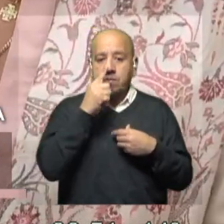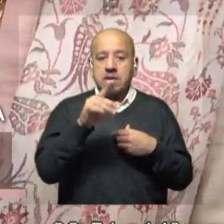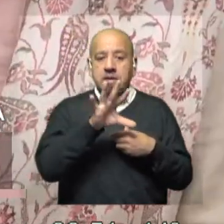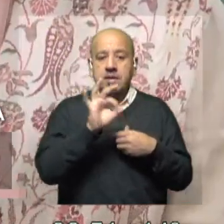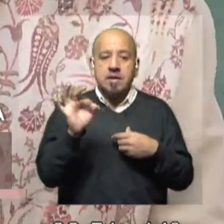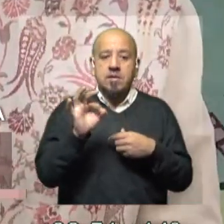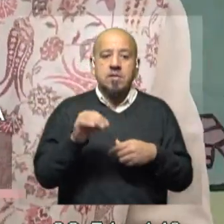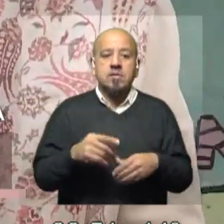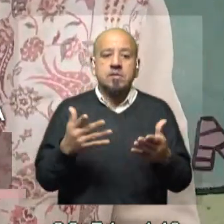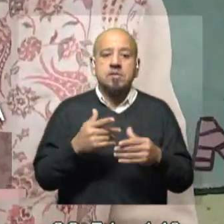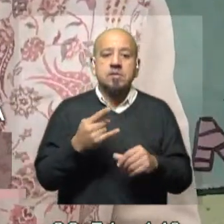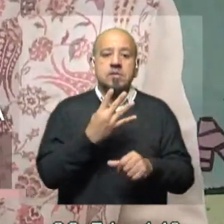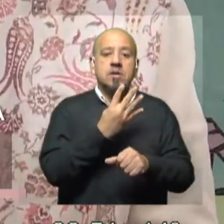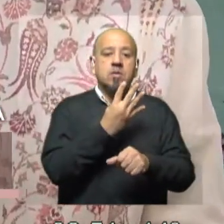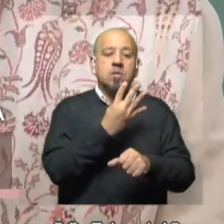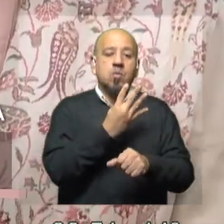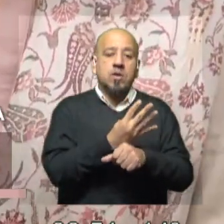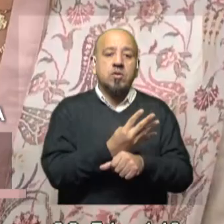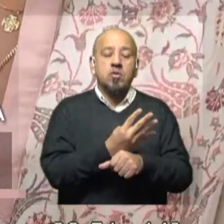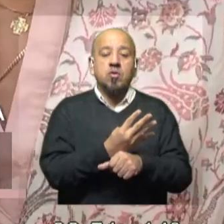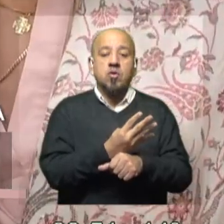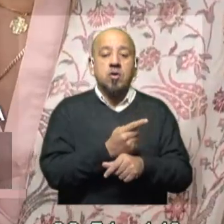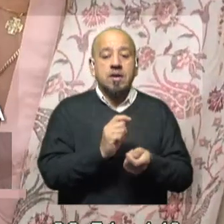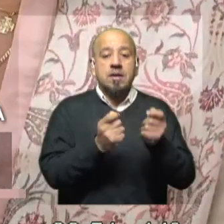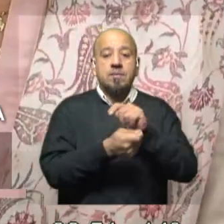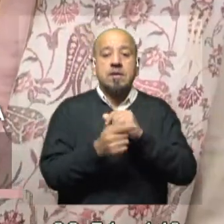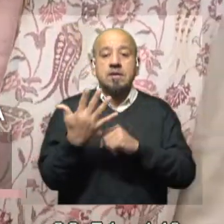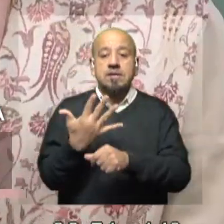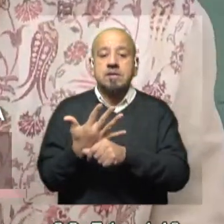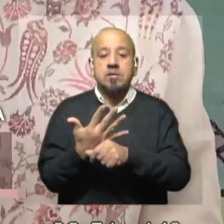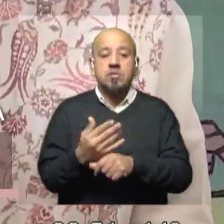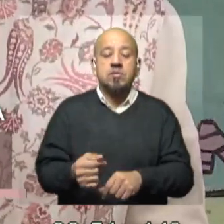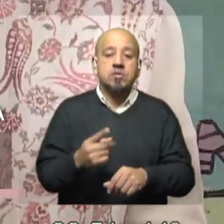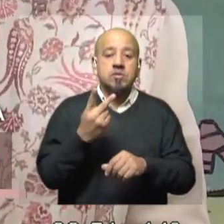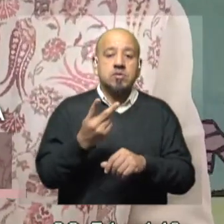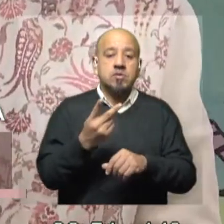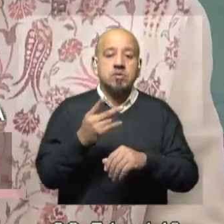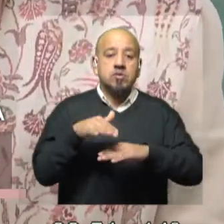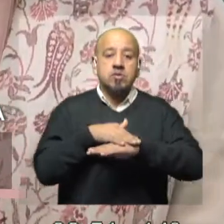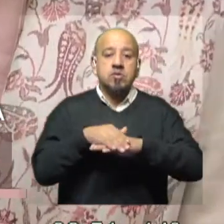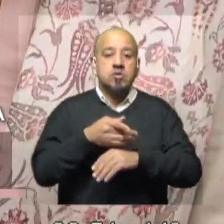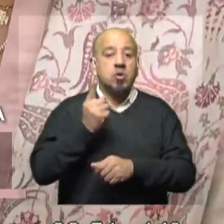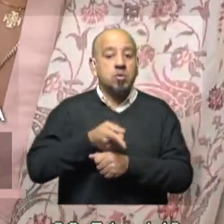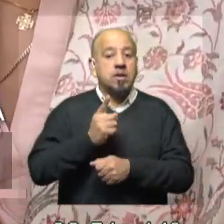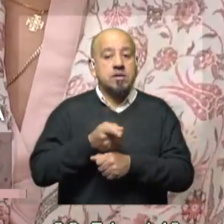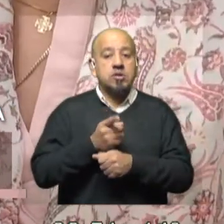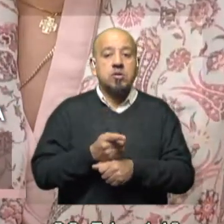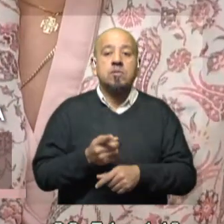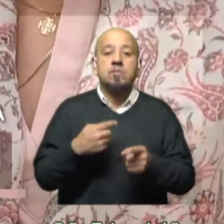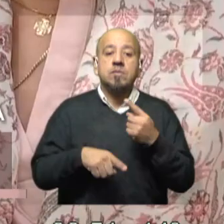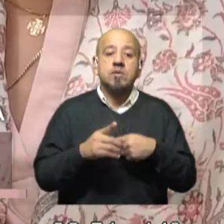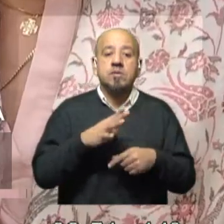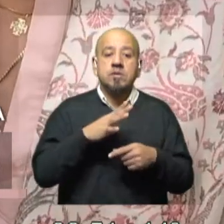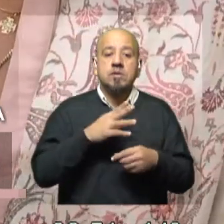32.500 que pasan de 4 a 5. Estoy hablando de los dos niveles que son de carácter obligatorio, pero tenemos